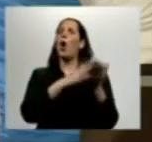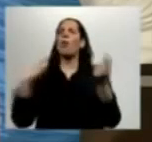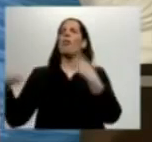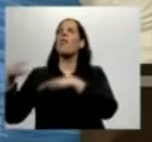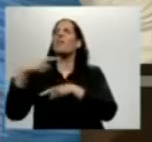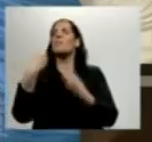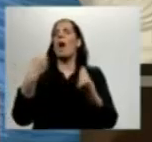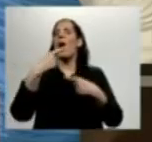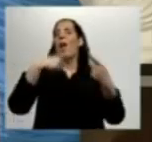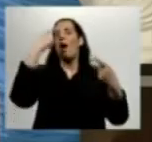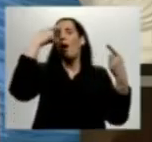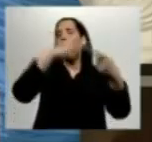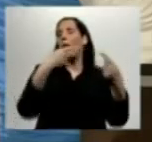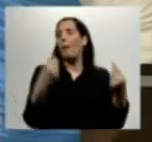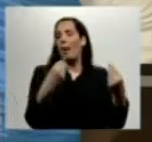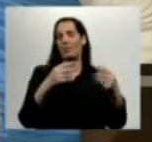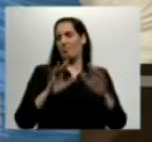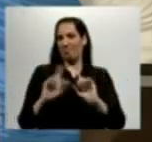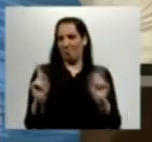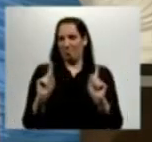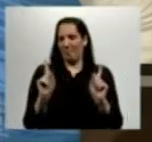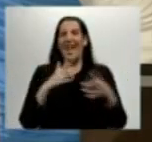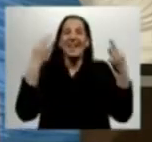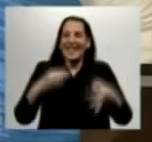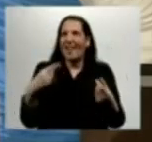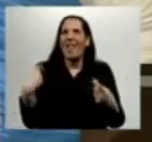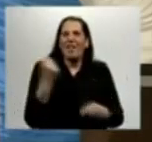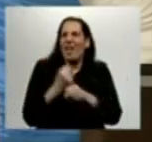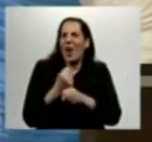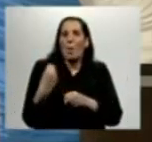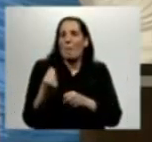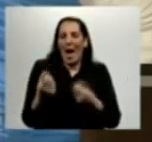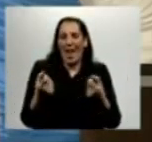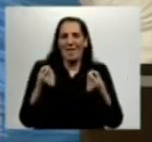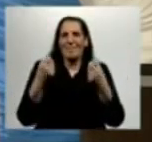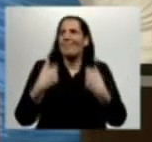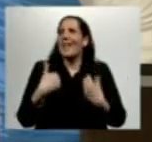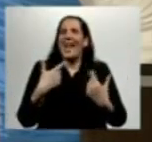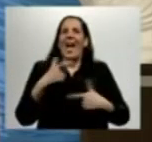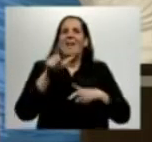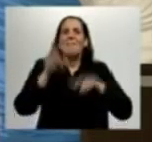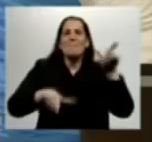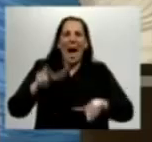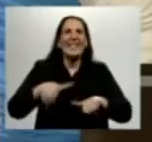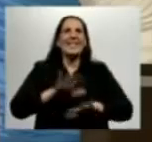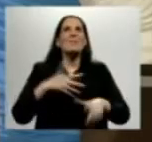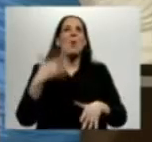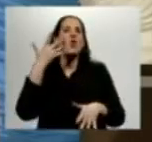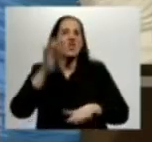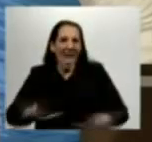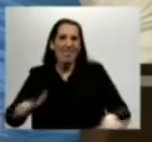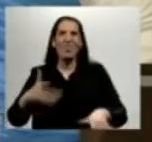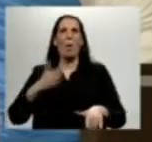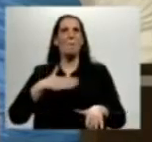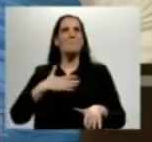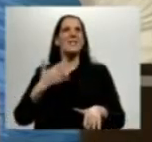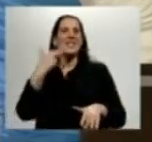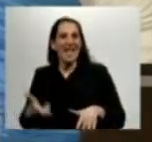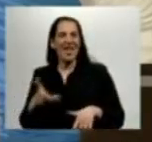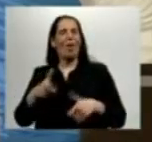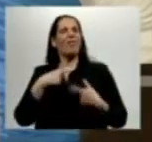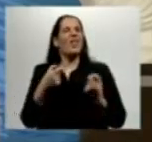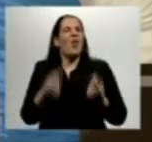lo que uno quiere es dejarle al país donde uno vive, al país donde viven sus hijos, sus nietos, un mejor país.